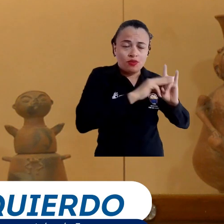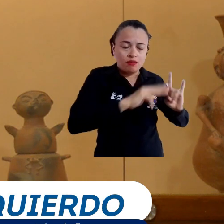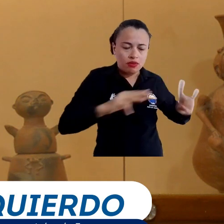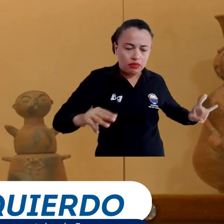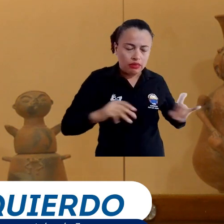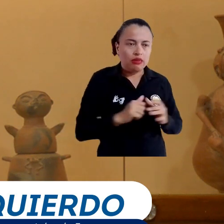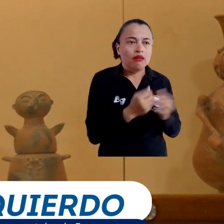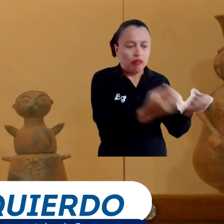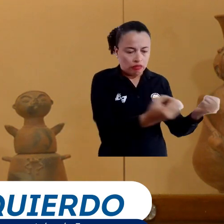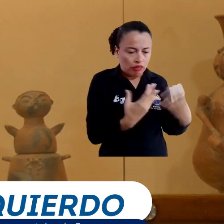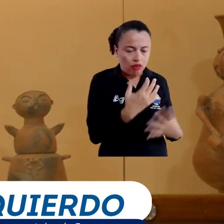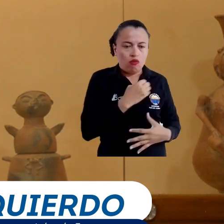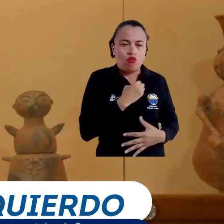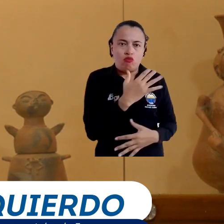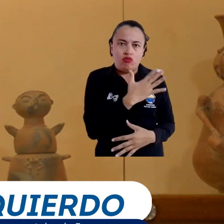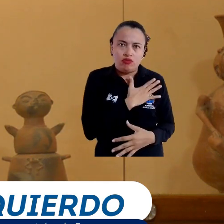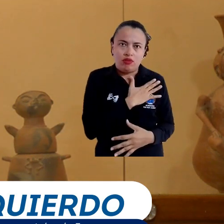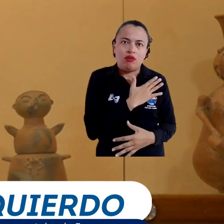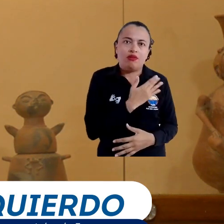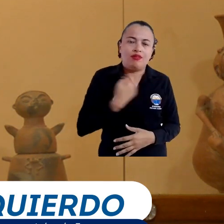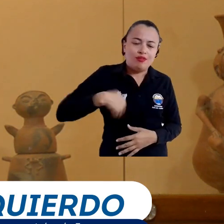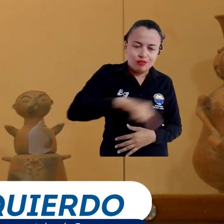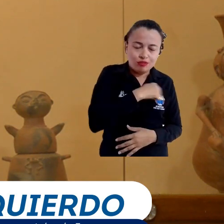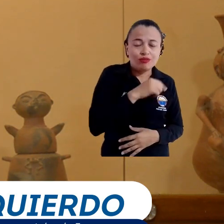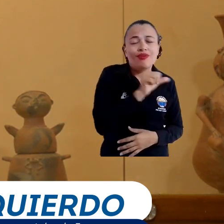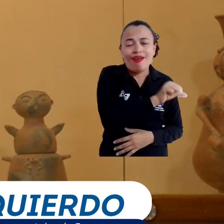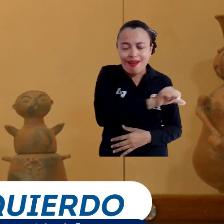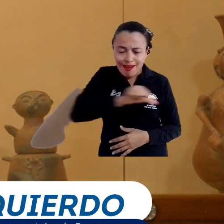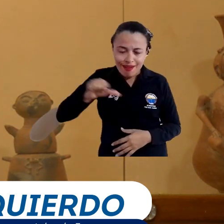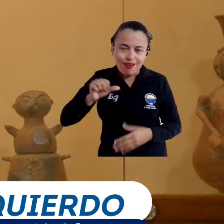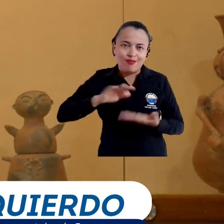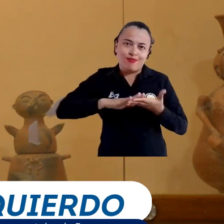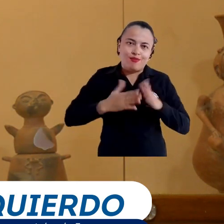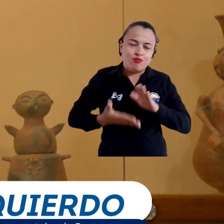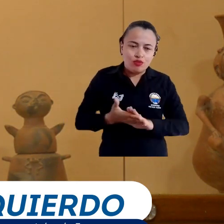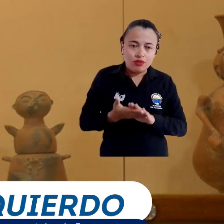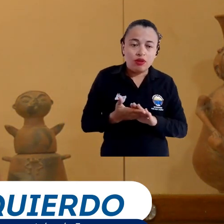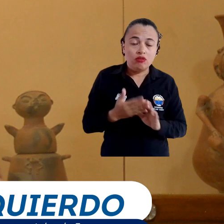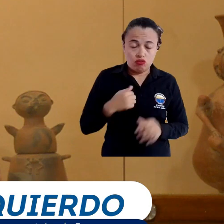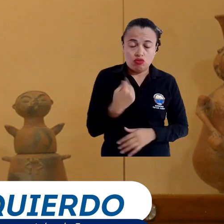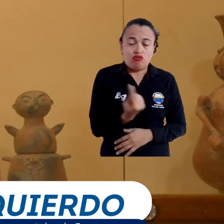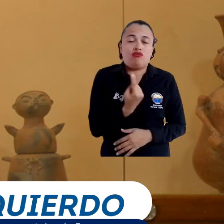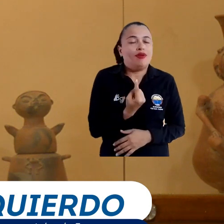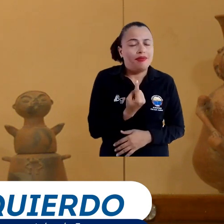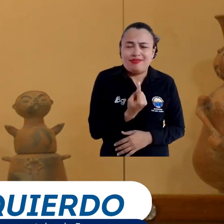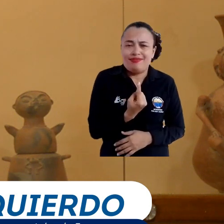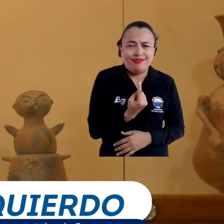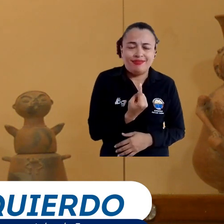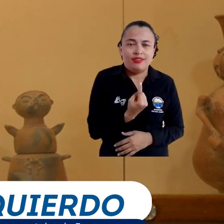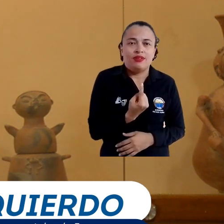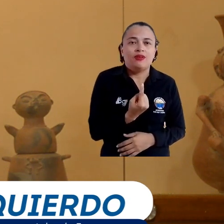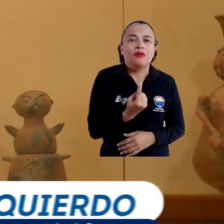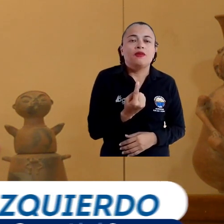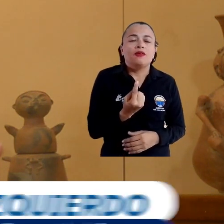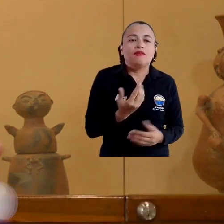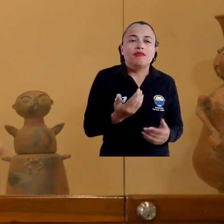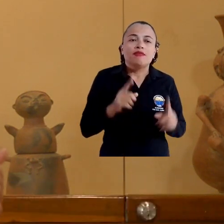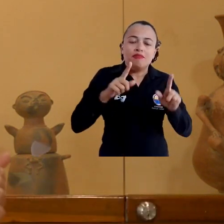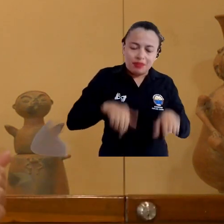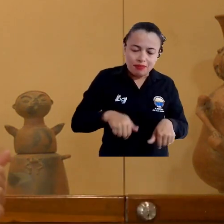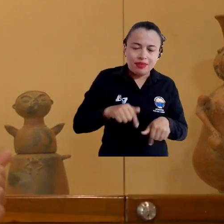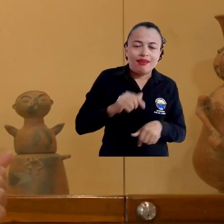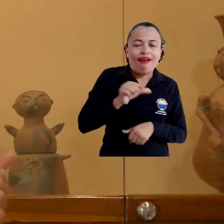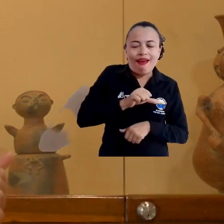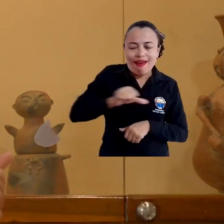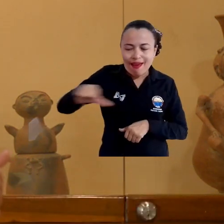con esta universidad por brindarnos la oportunidad a muchas mujeres de la comunidad, porque esto no lo hice yo